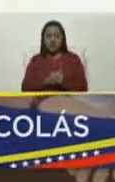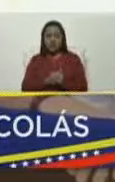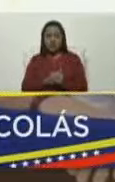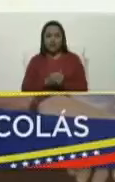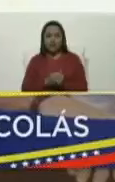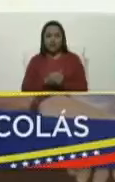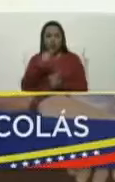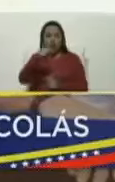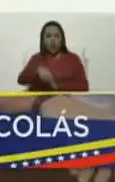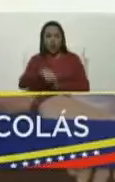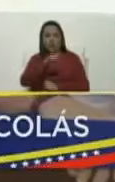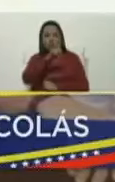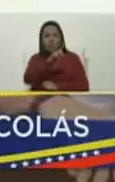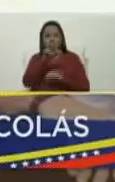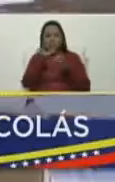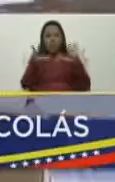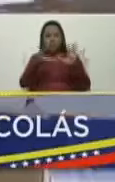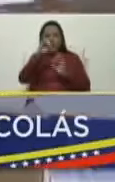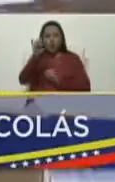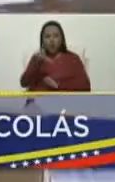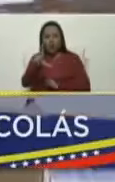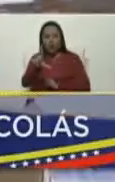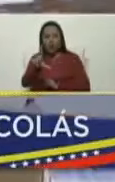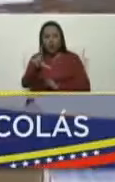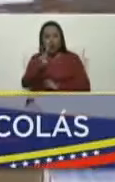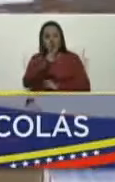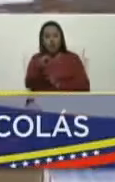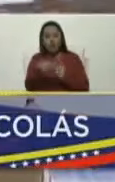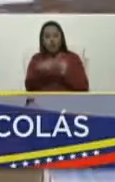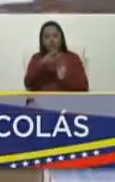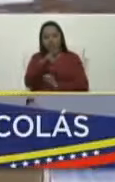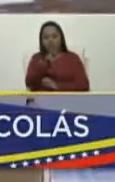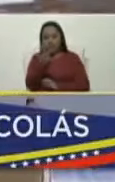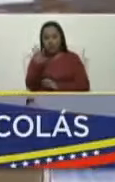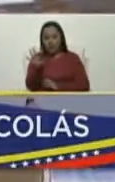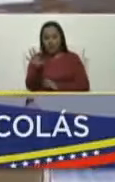Hoy, 18 de julio del 2024.